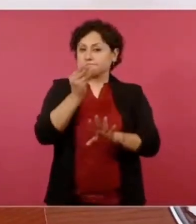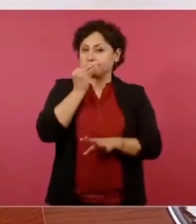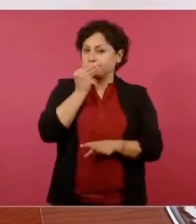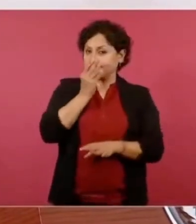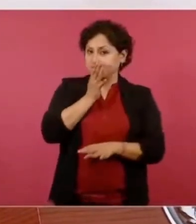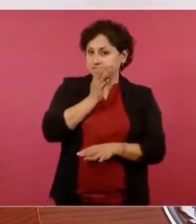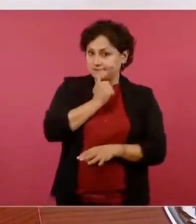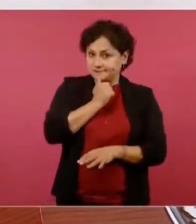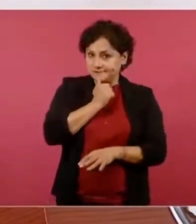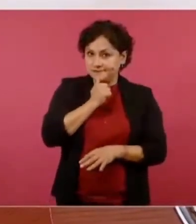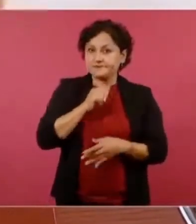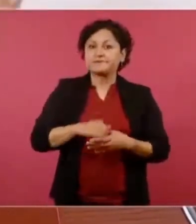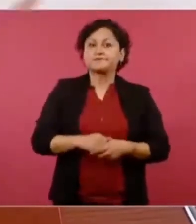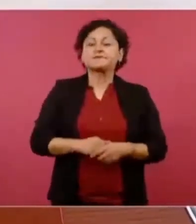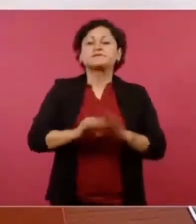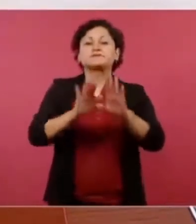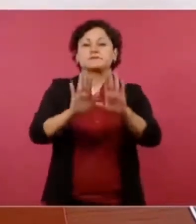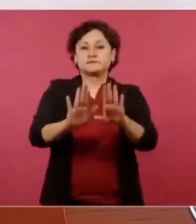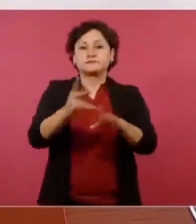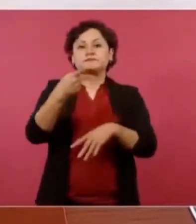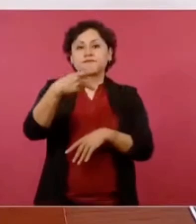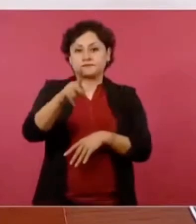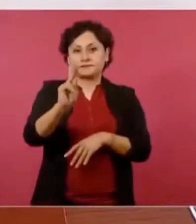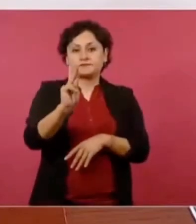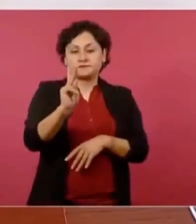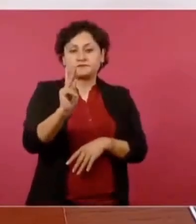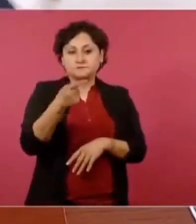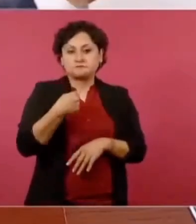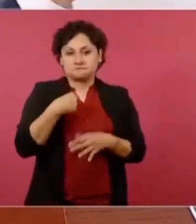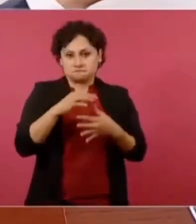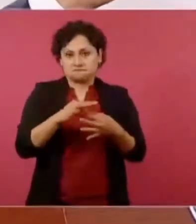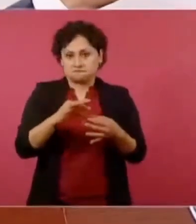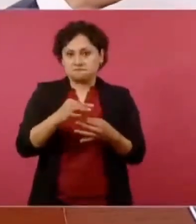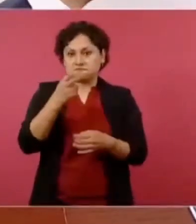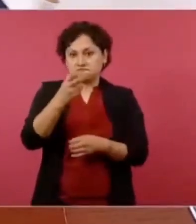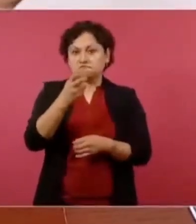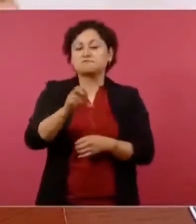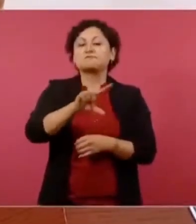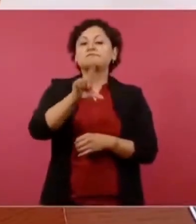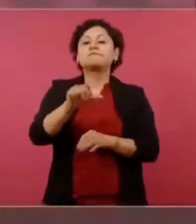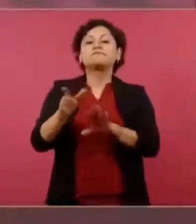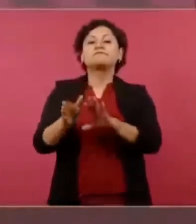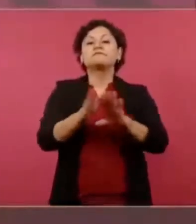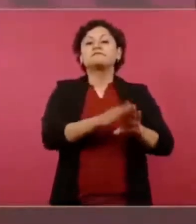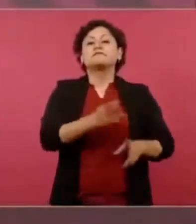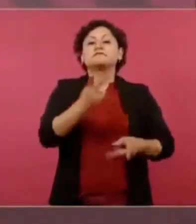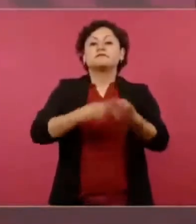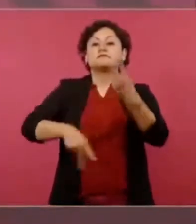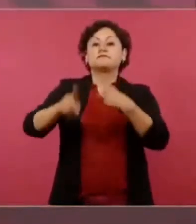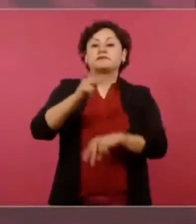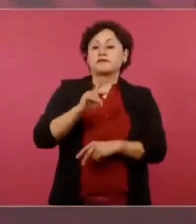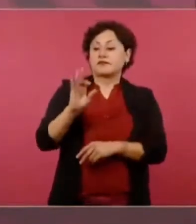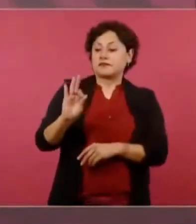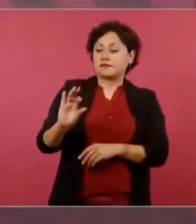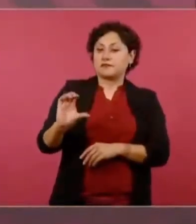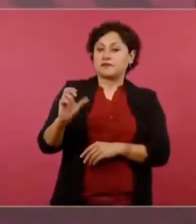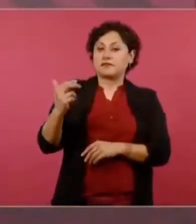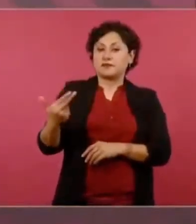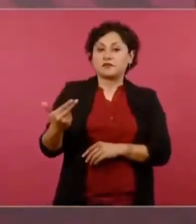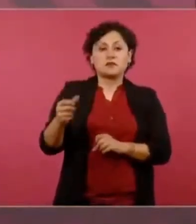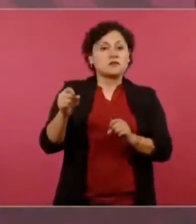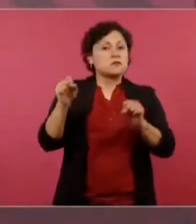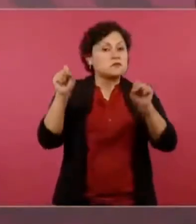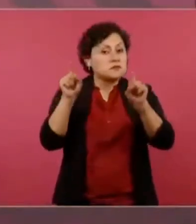pero cierro el paréntesis, viene Calderón y hace lo mismo, pero